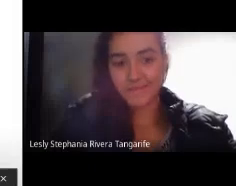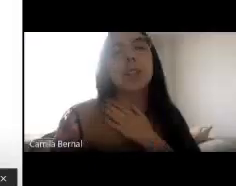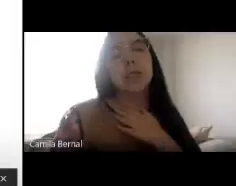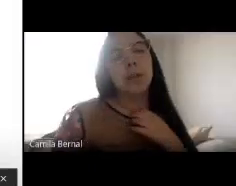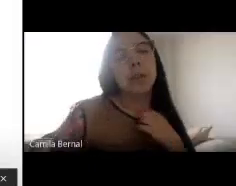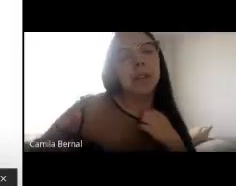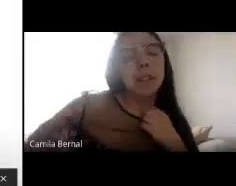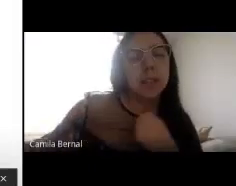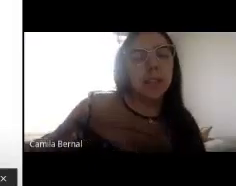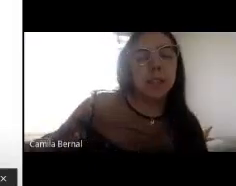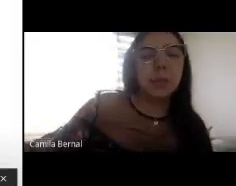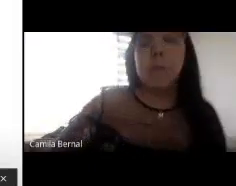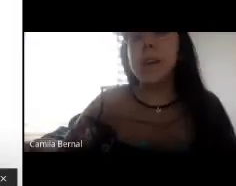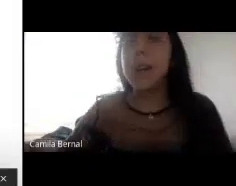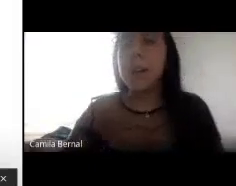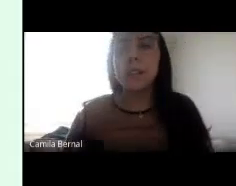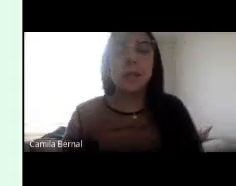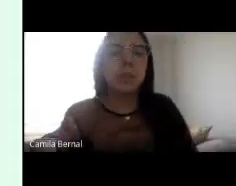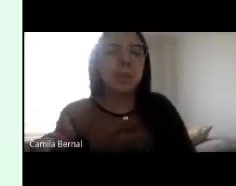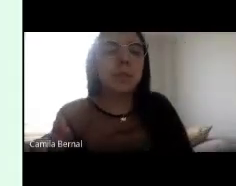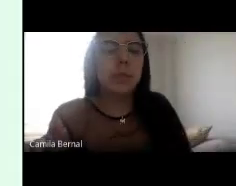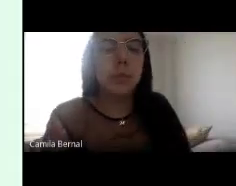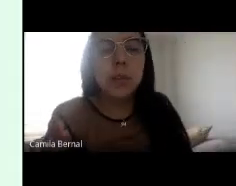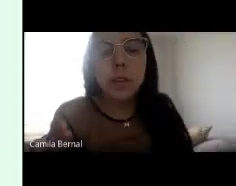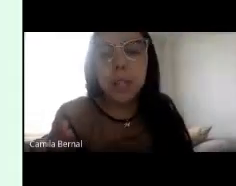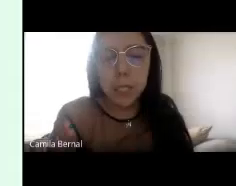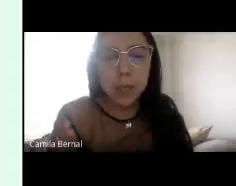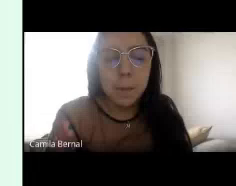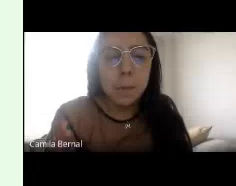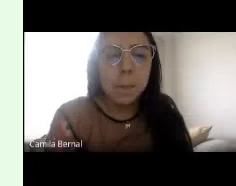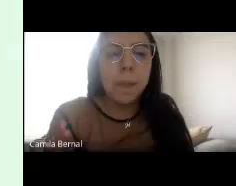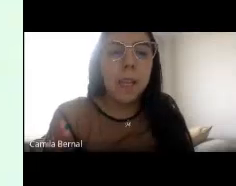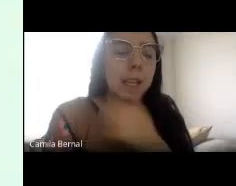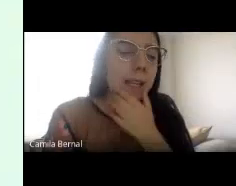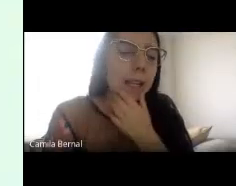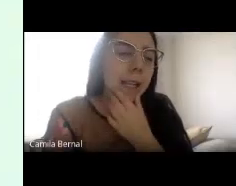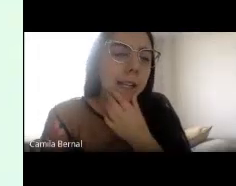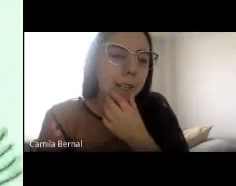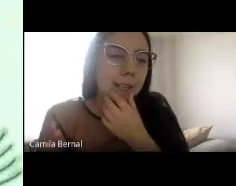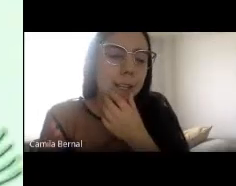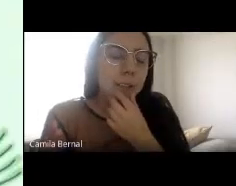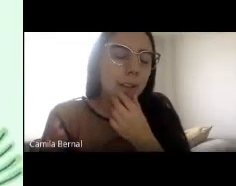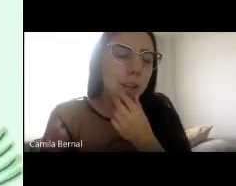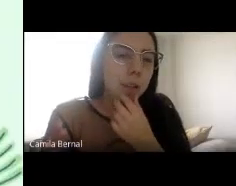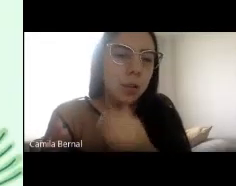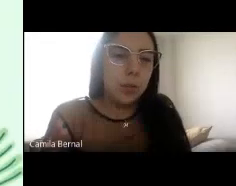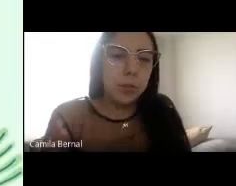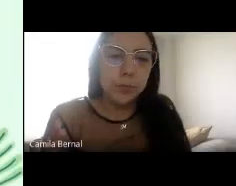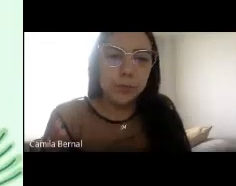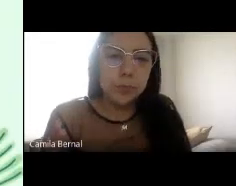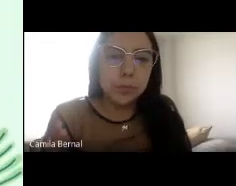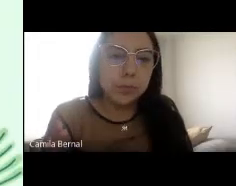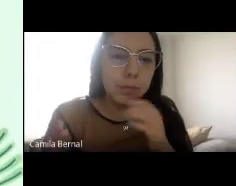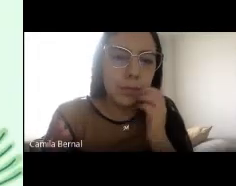Bueno, chicos, o sea, en verdad es una manera de hacer muy fácil el